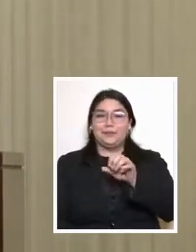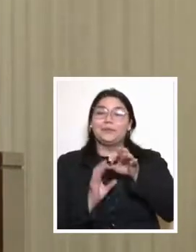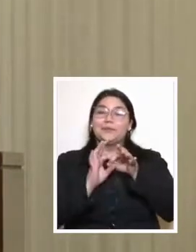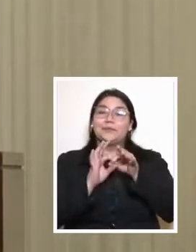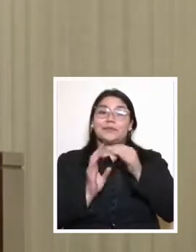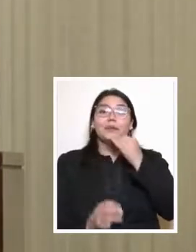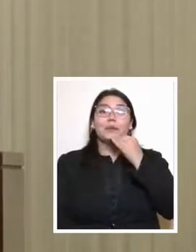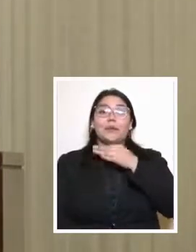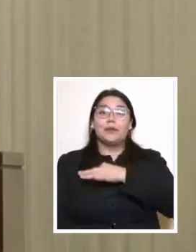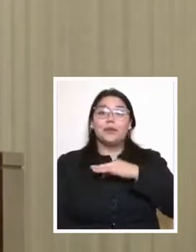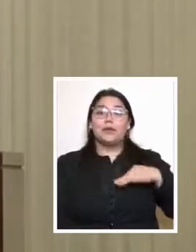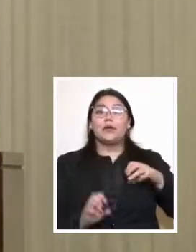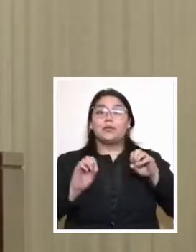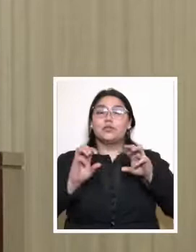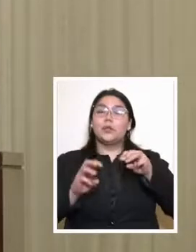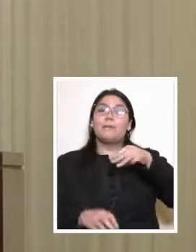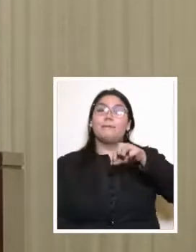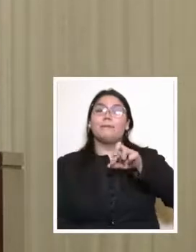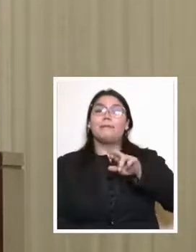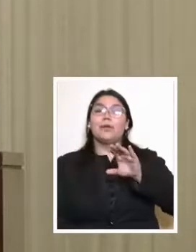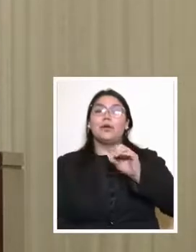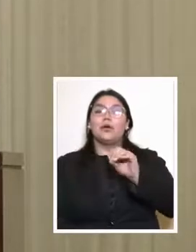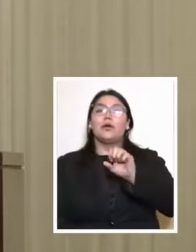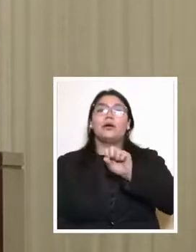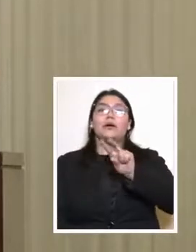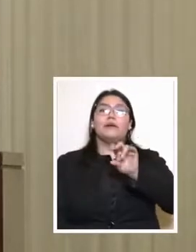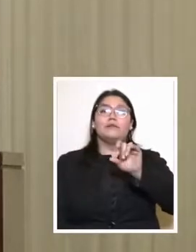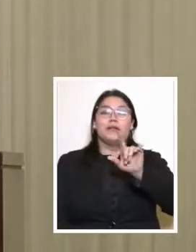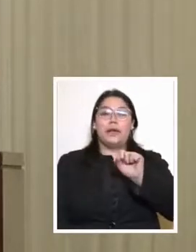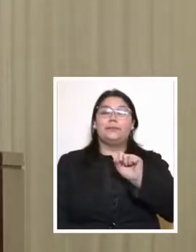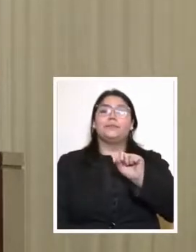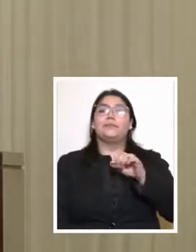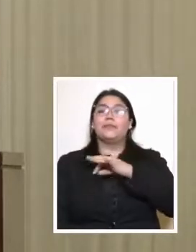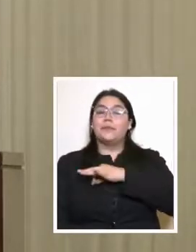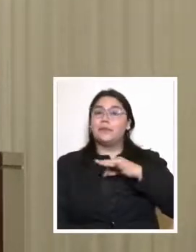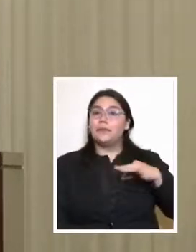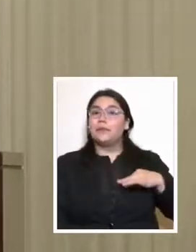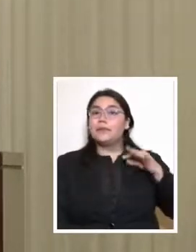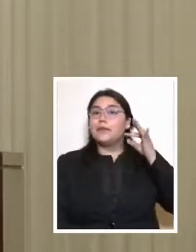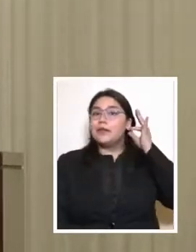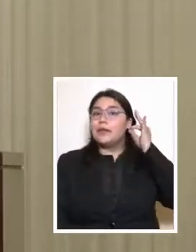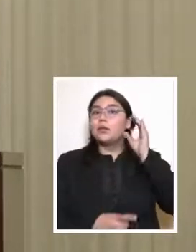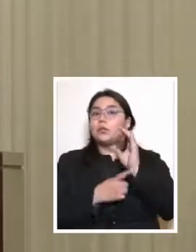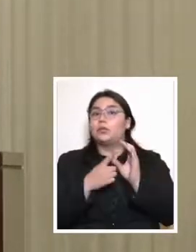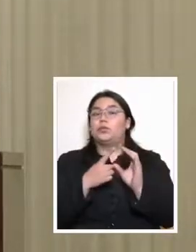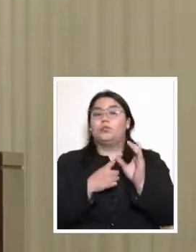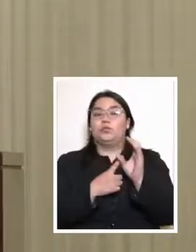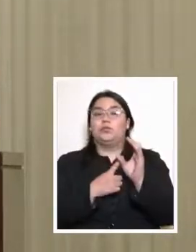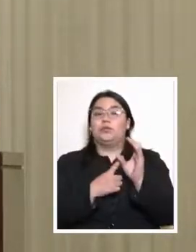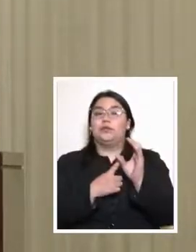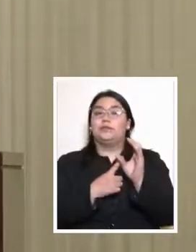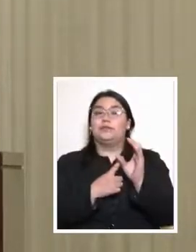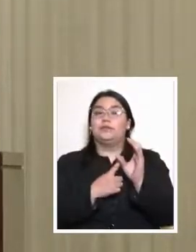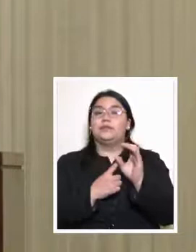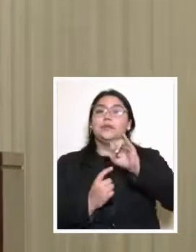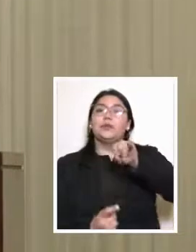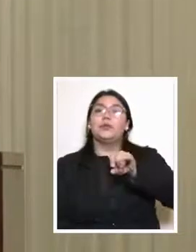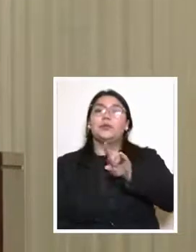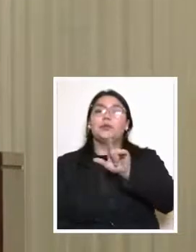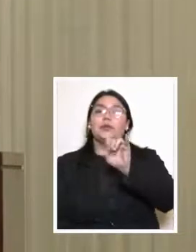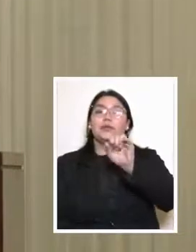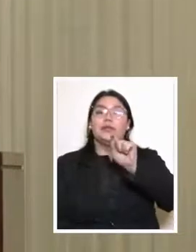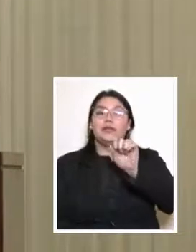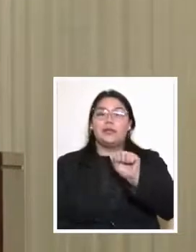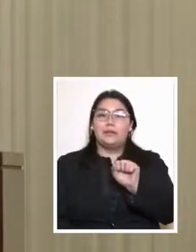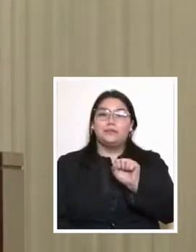al ministro de Educación, Marco Antonio Ávila, a la ministra de las Culturas, Julieta Brodsky,